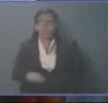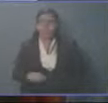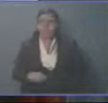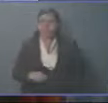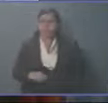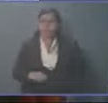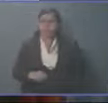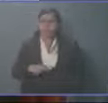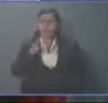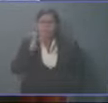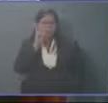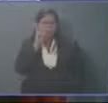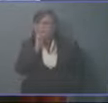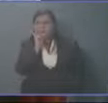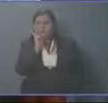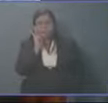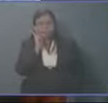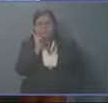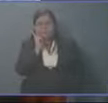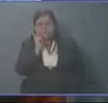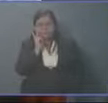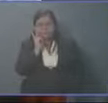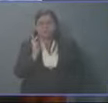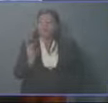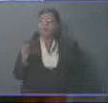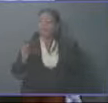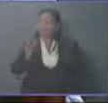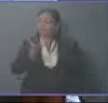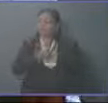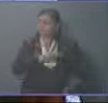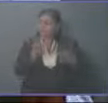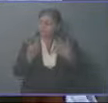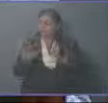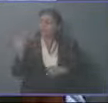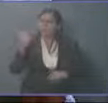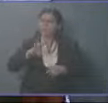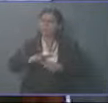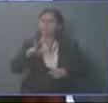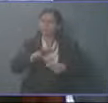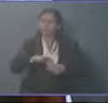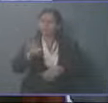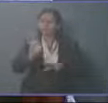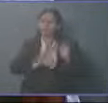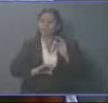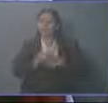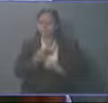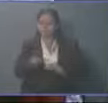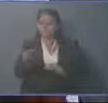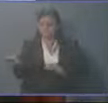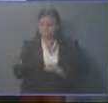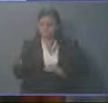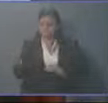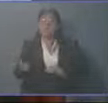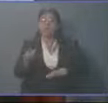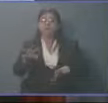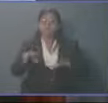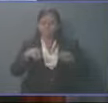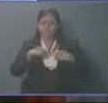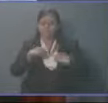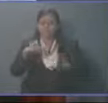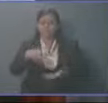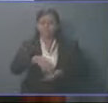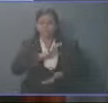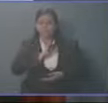Pero eso no quiere decir que vamos a estar votando por aquello que lesione al pueblo